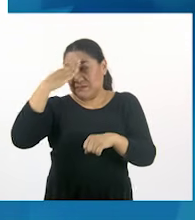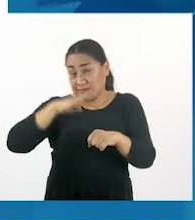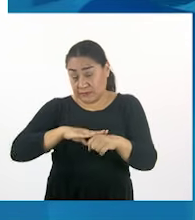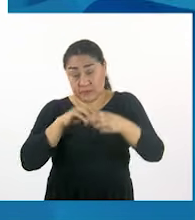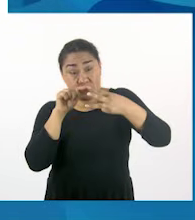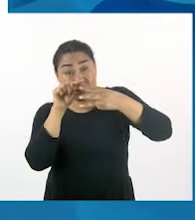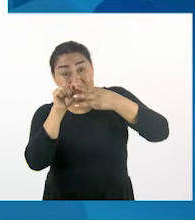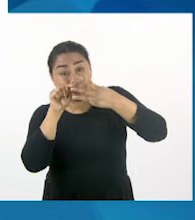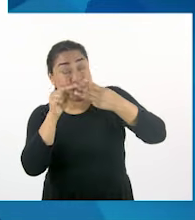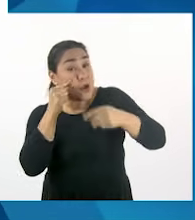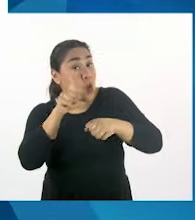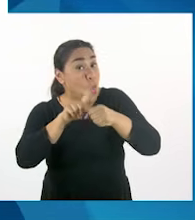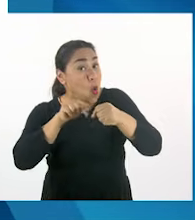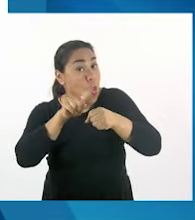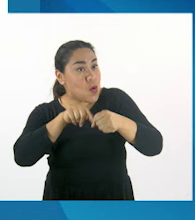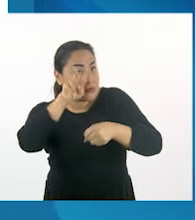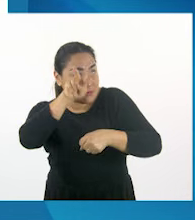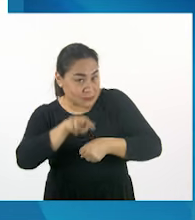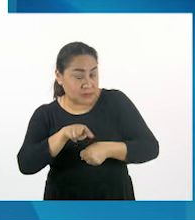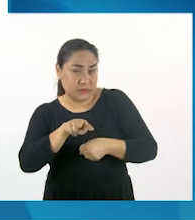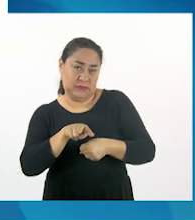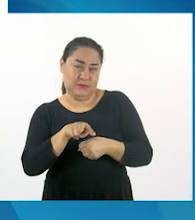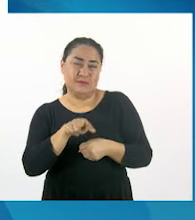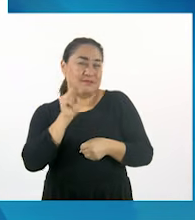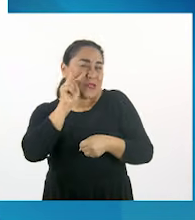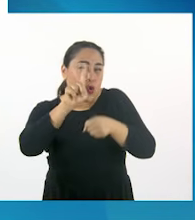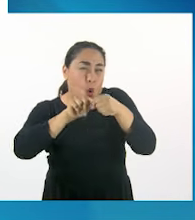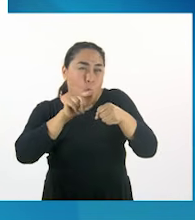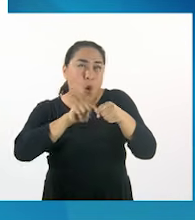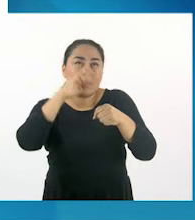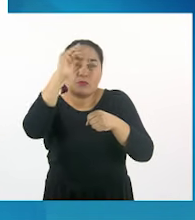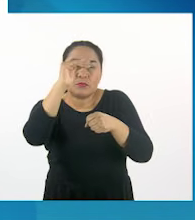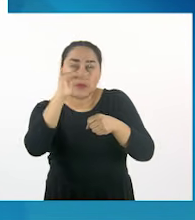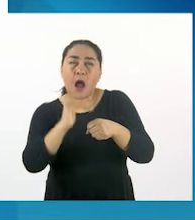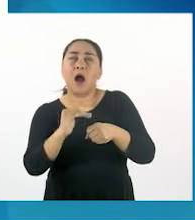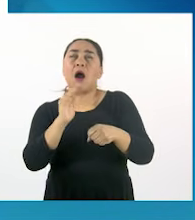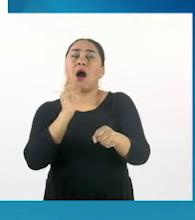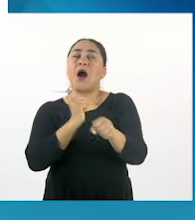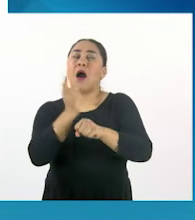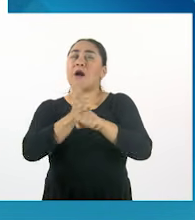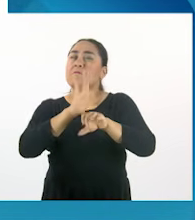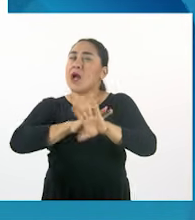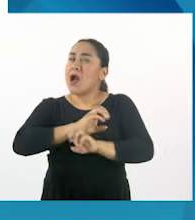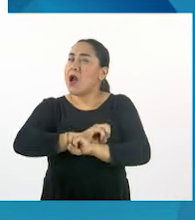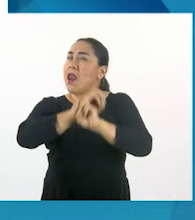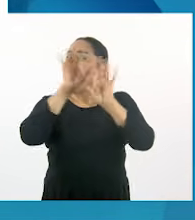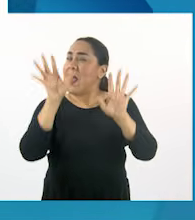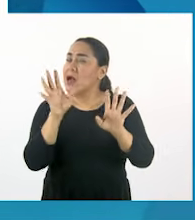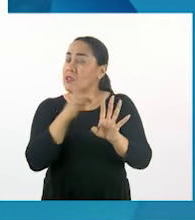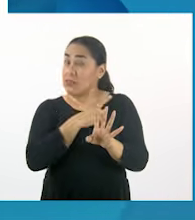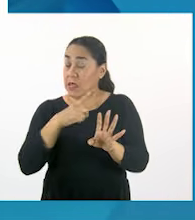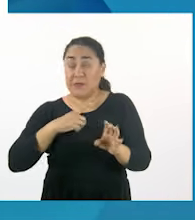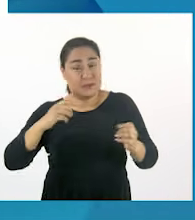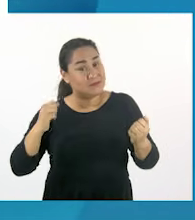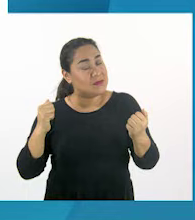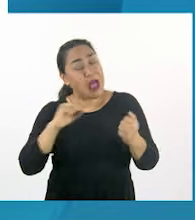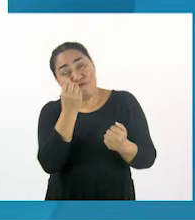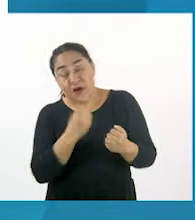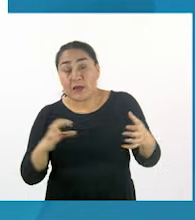tres colores. Yo te lo manejo así como colores porque te va a quedar más claro que tenemos que combinar verde,